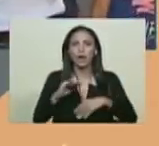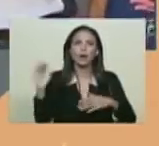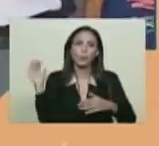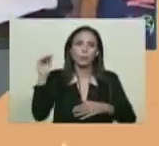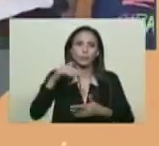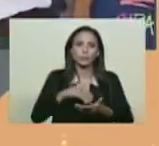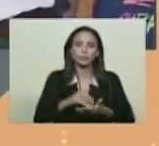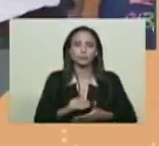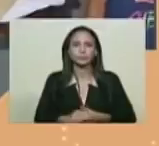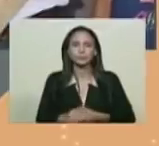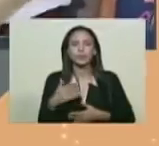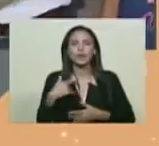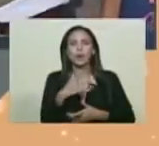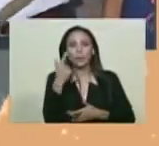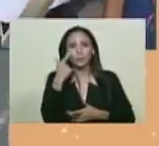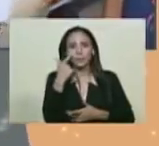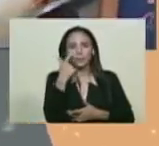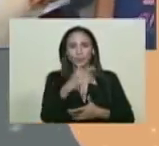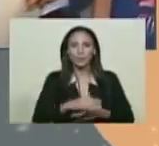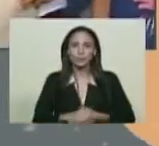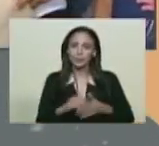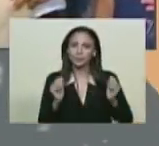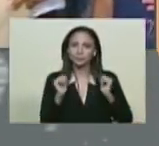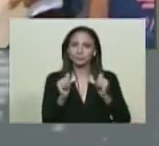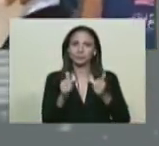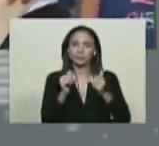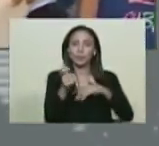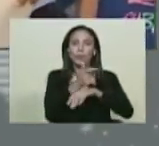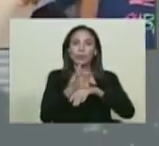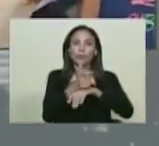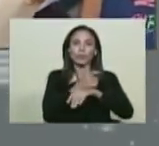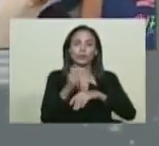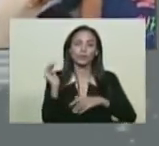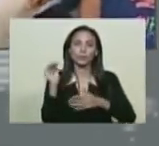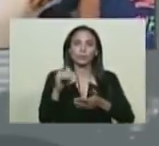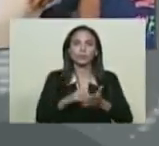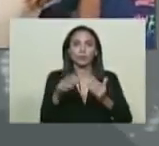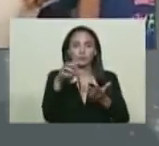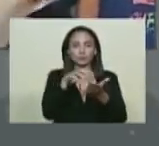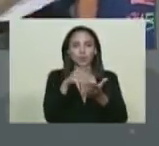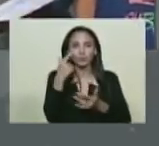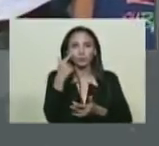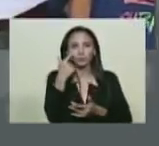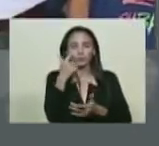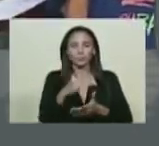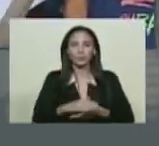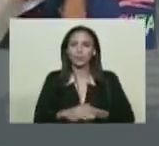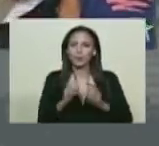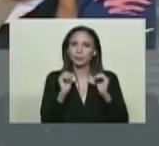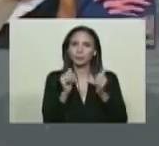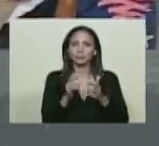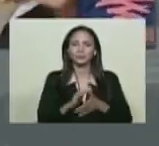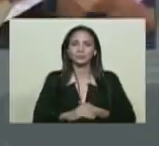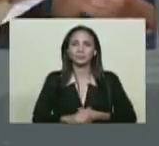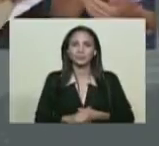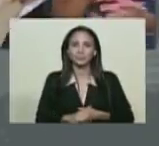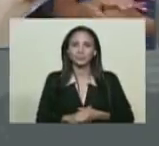cayendo y corriendo. Adelante, gobernador del Estado Miranda, Héctor Rodríguez